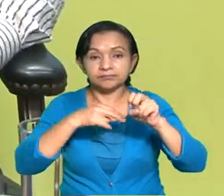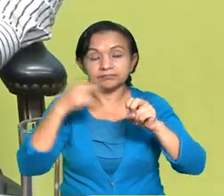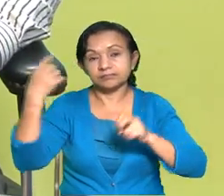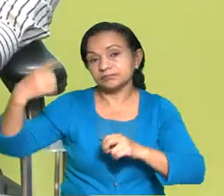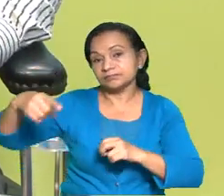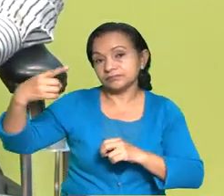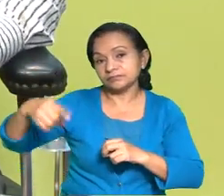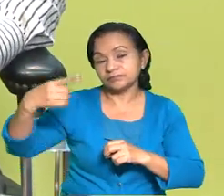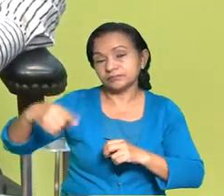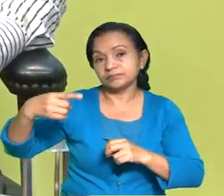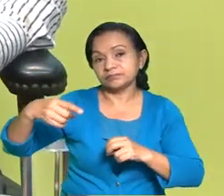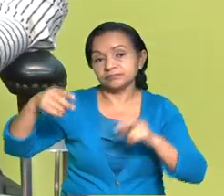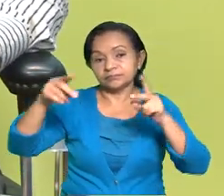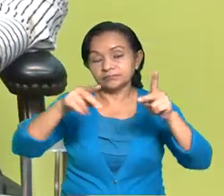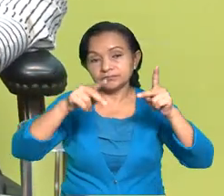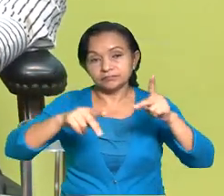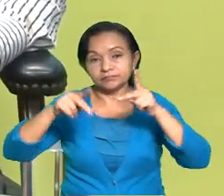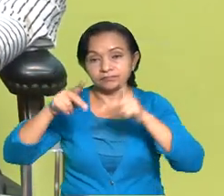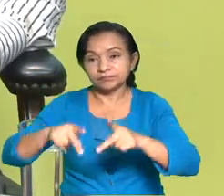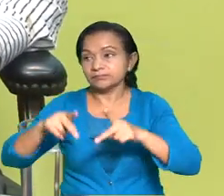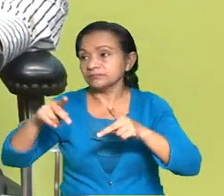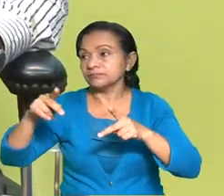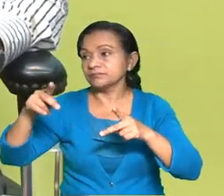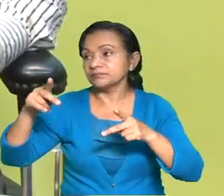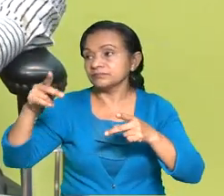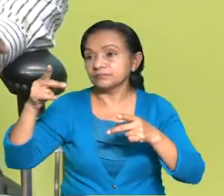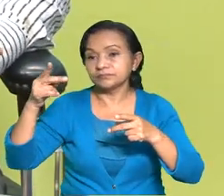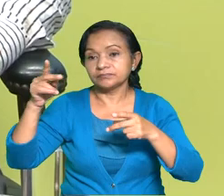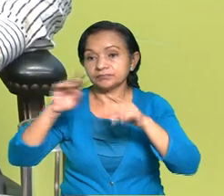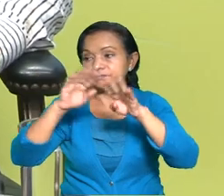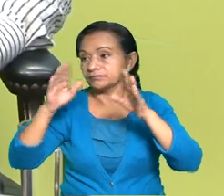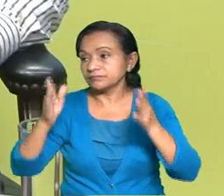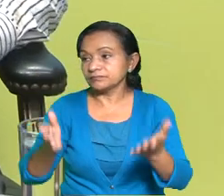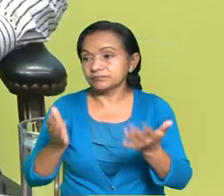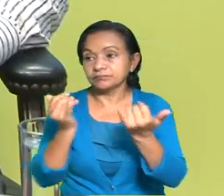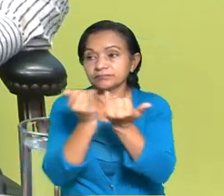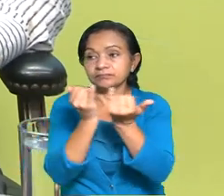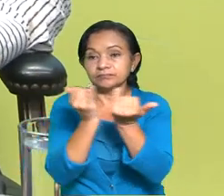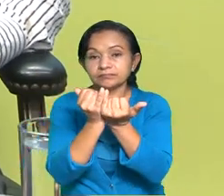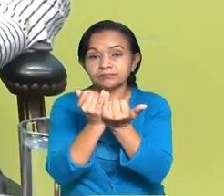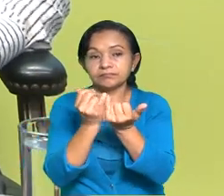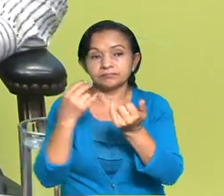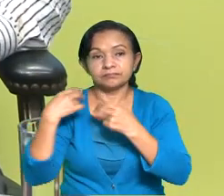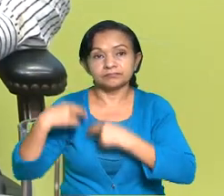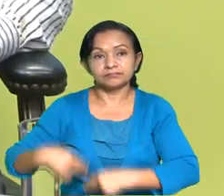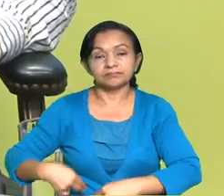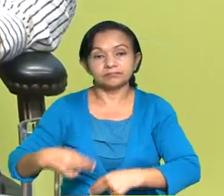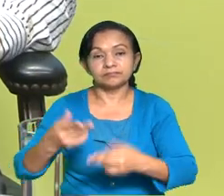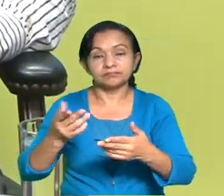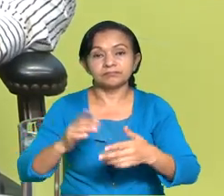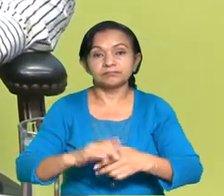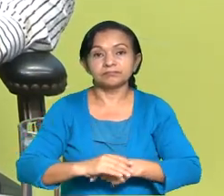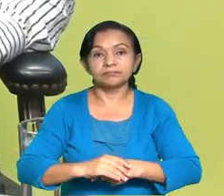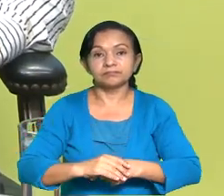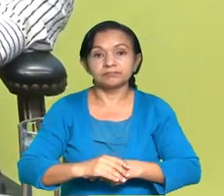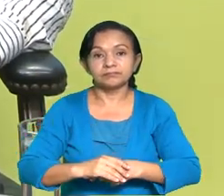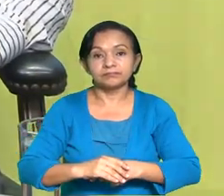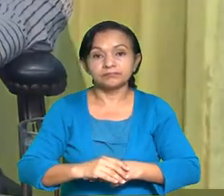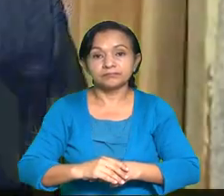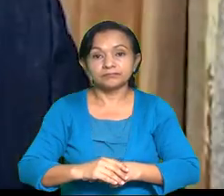derechos de las personas, los derechos de las mujeres, los derechos de cada uno de nuestros seres humanos. Vamos a escuchar al diputado Carlos Emilio